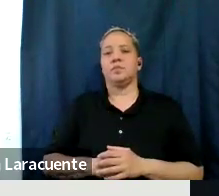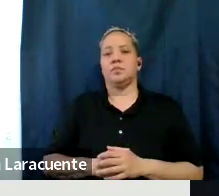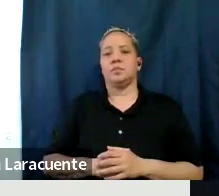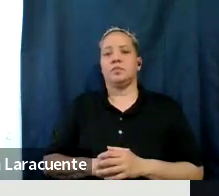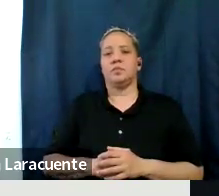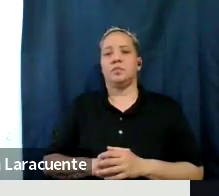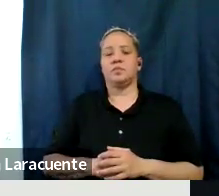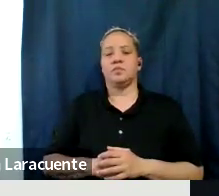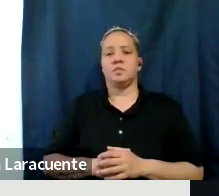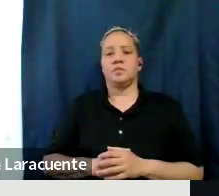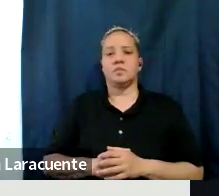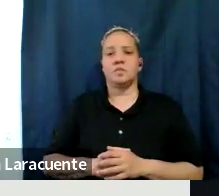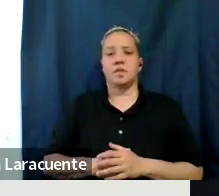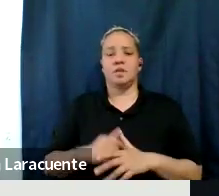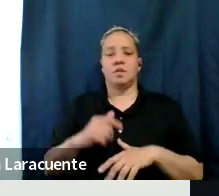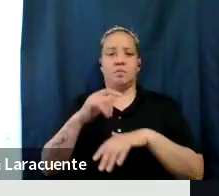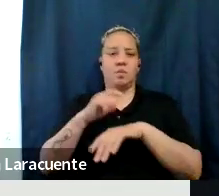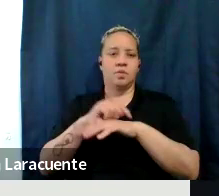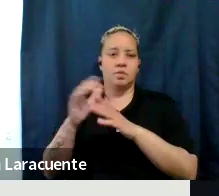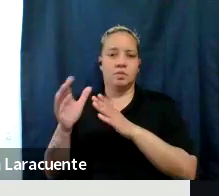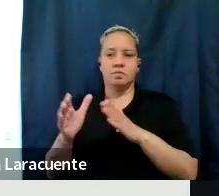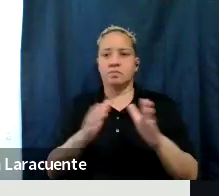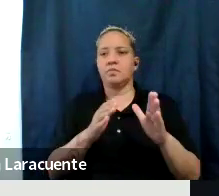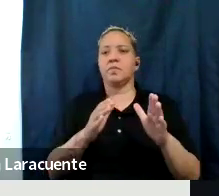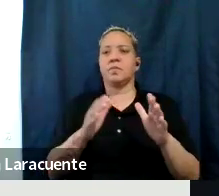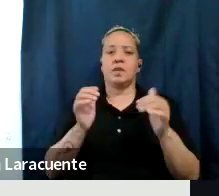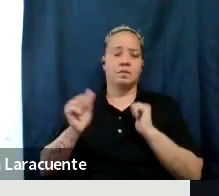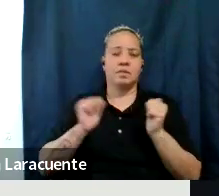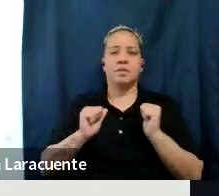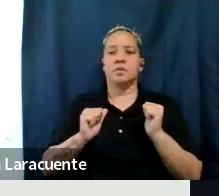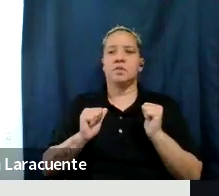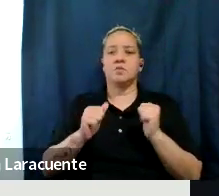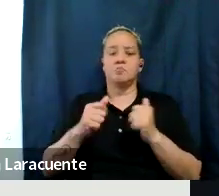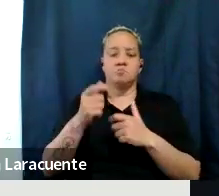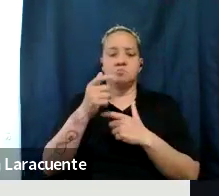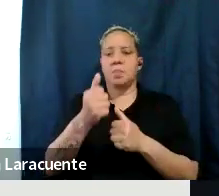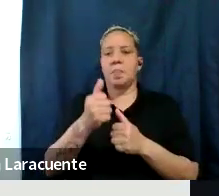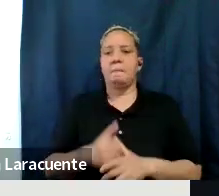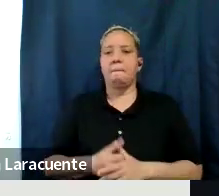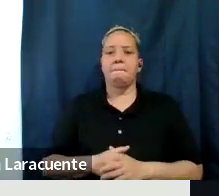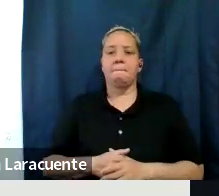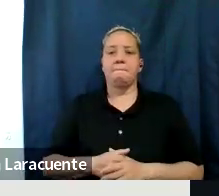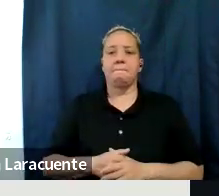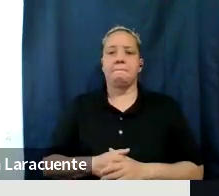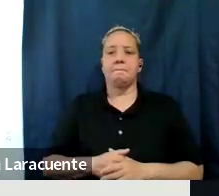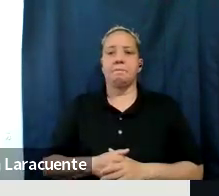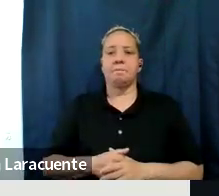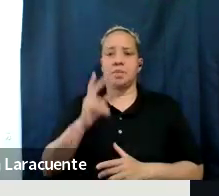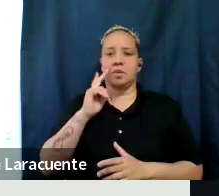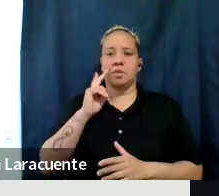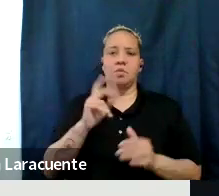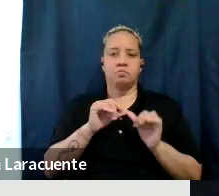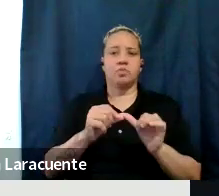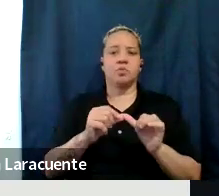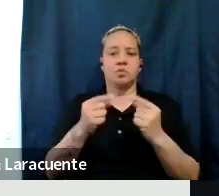en fin, a la hora de coordinar estos actos, que me ha parecido muy interesante además, y que veo que ha seguido un nutrido grupo